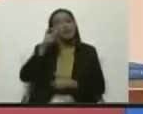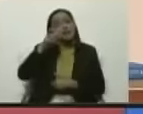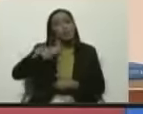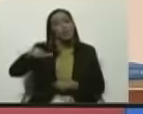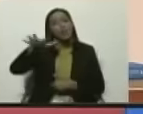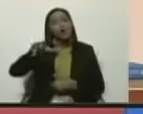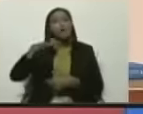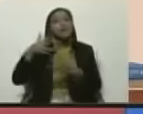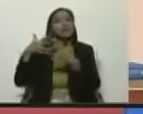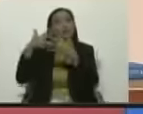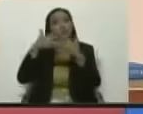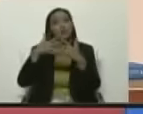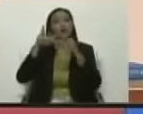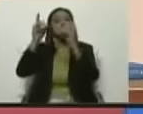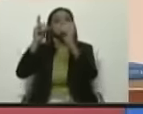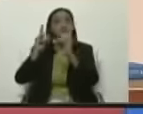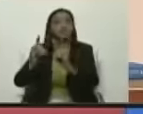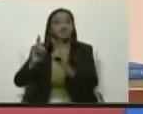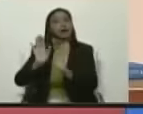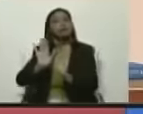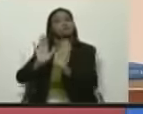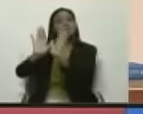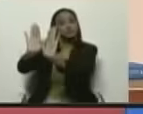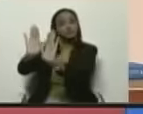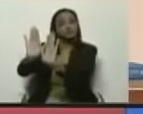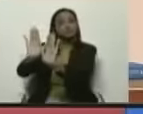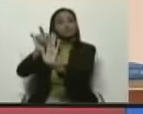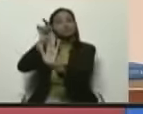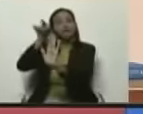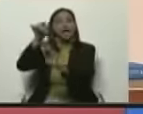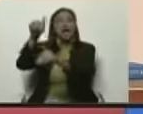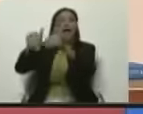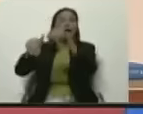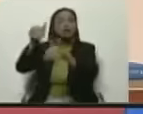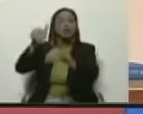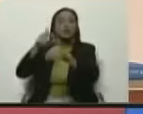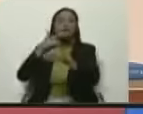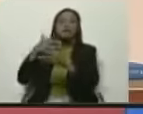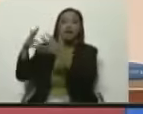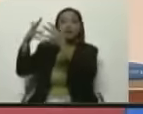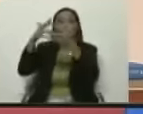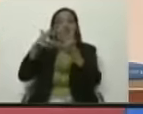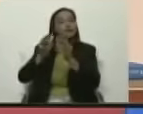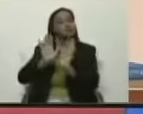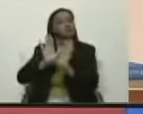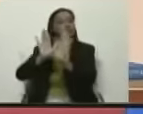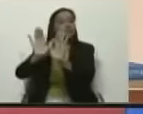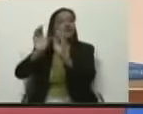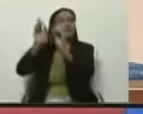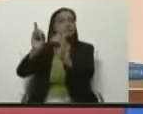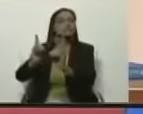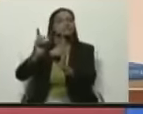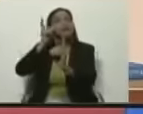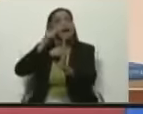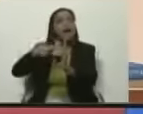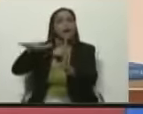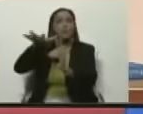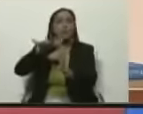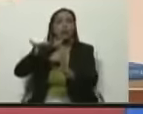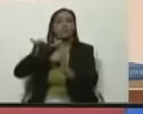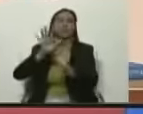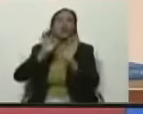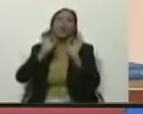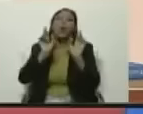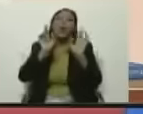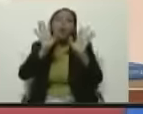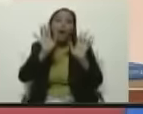que decidir ellos en unas elecciones que no sean como la del año 2020 fue,